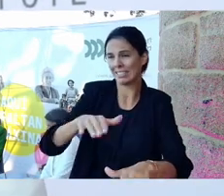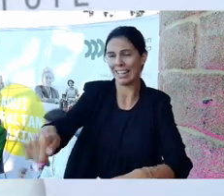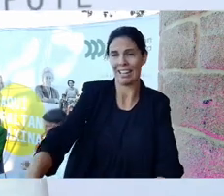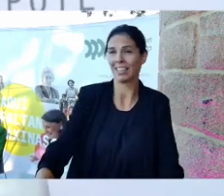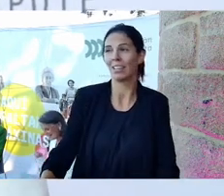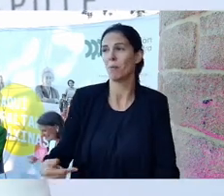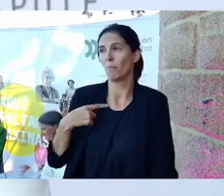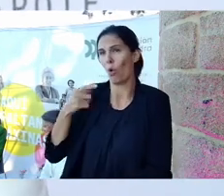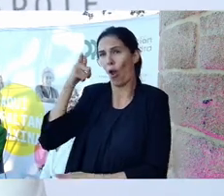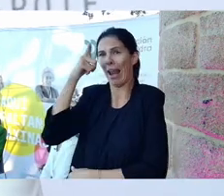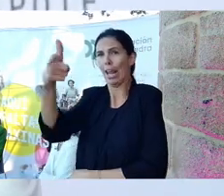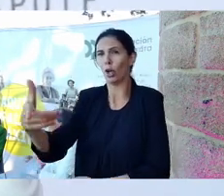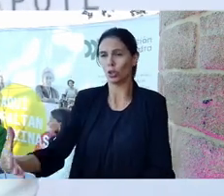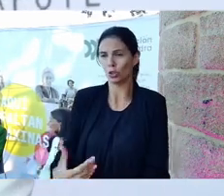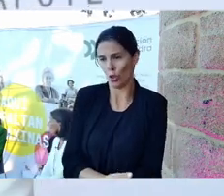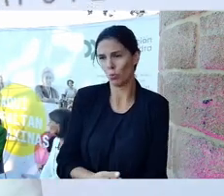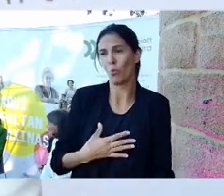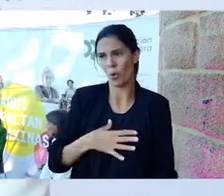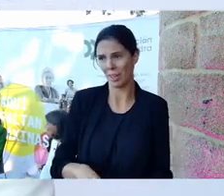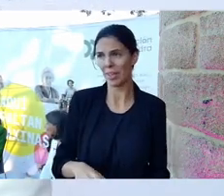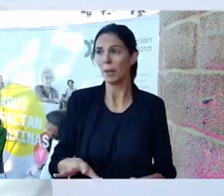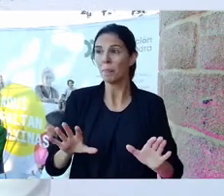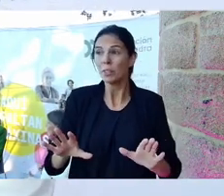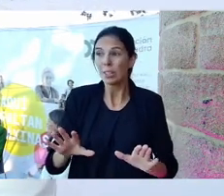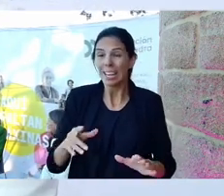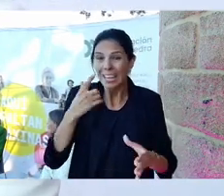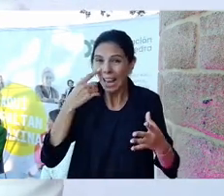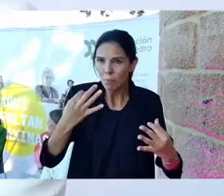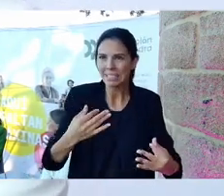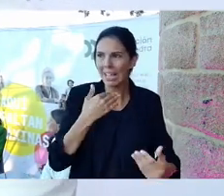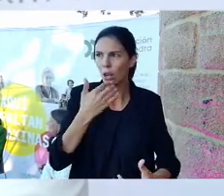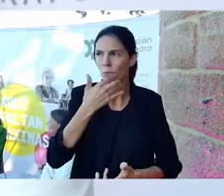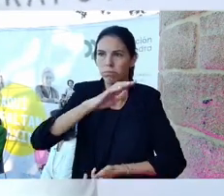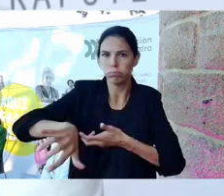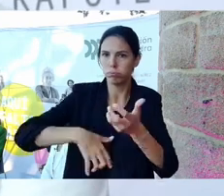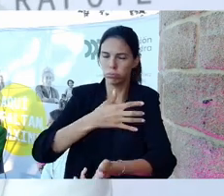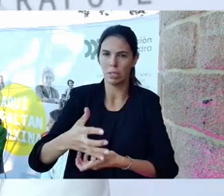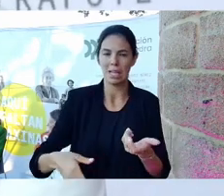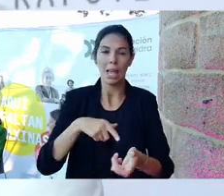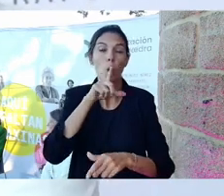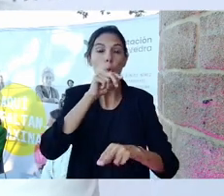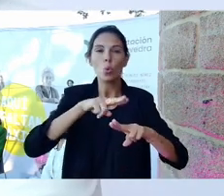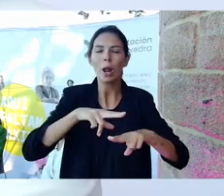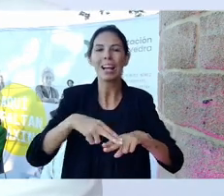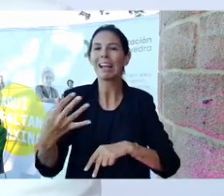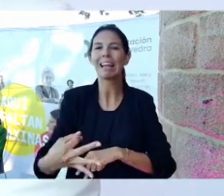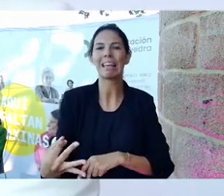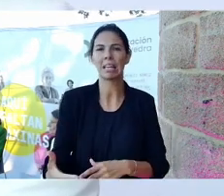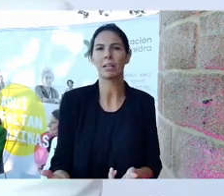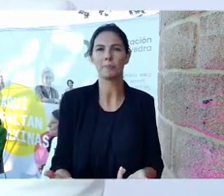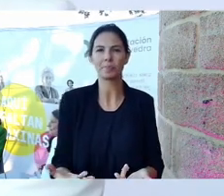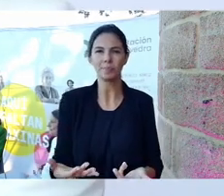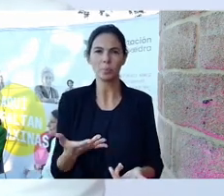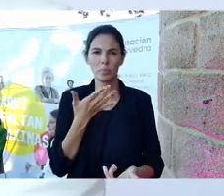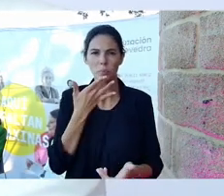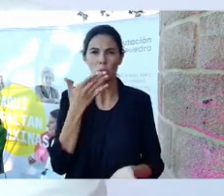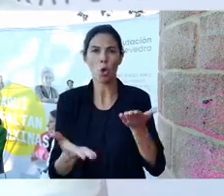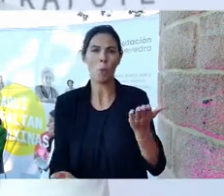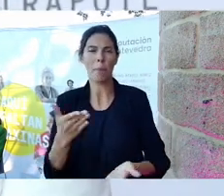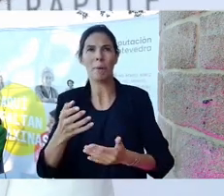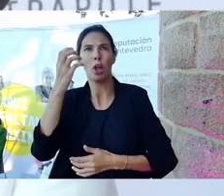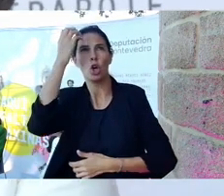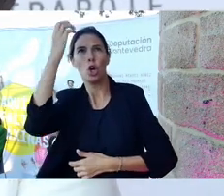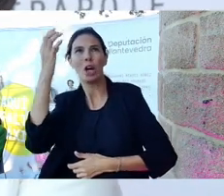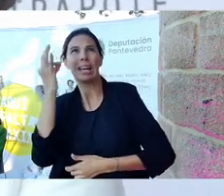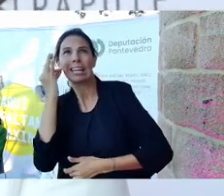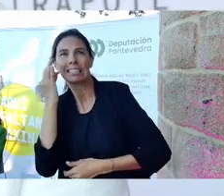por estar aquí, que esto pilla un poco de desmano a todos ustedes. Lo que fue absolutamente revolucionario en Urraca es que, a diferencia